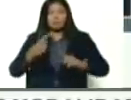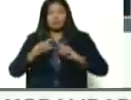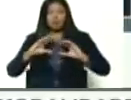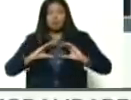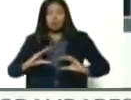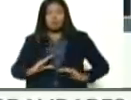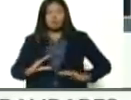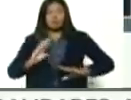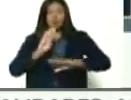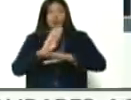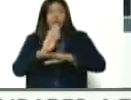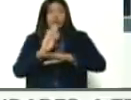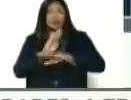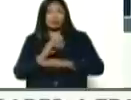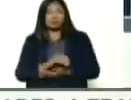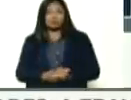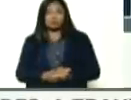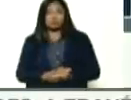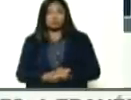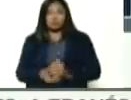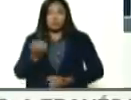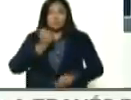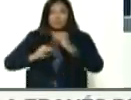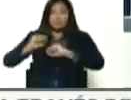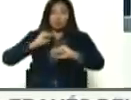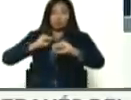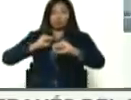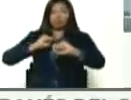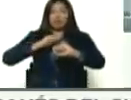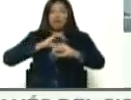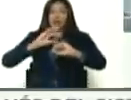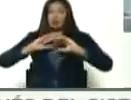cuerpo dispara las defensas